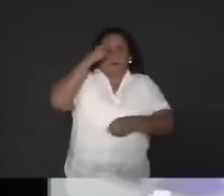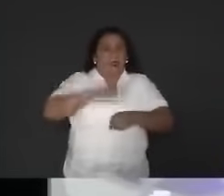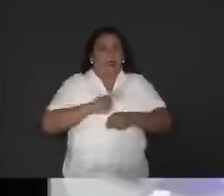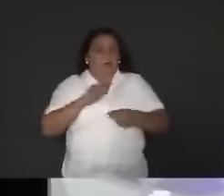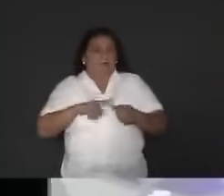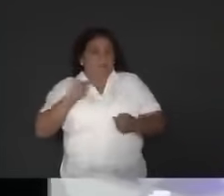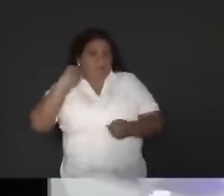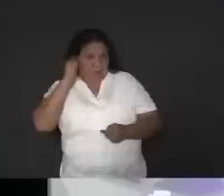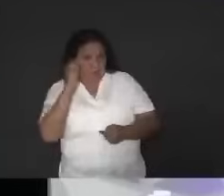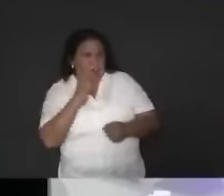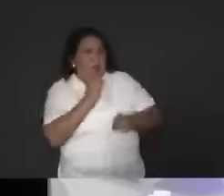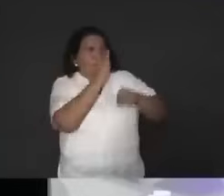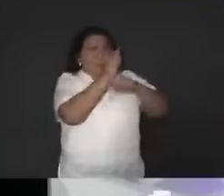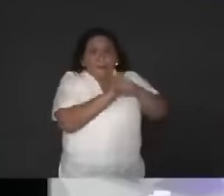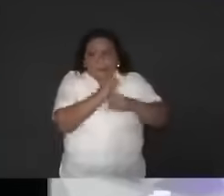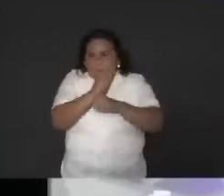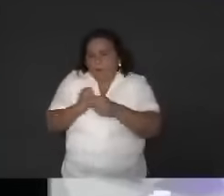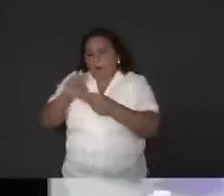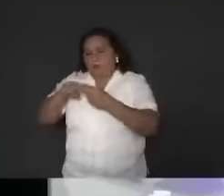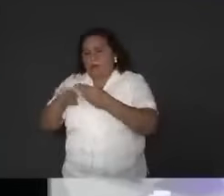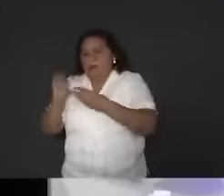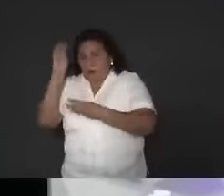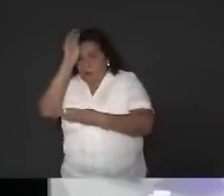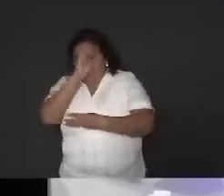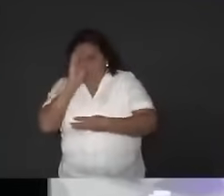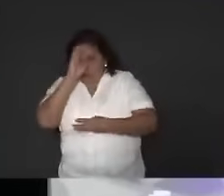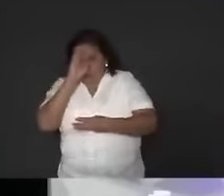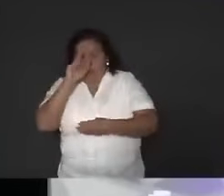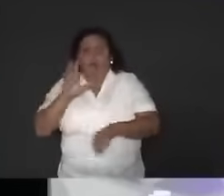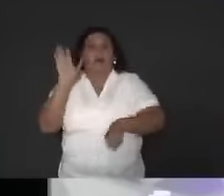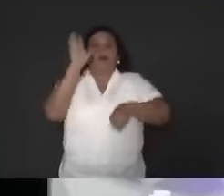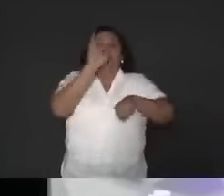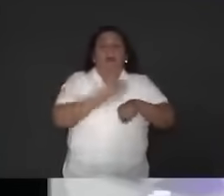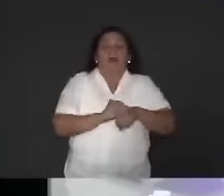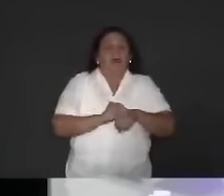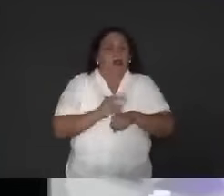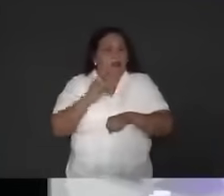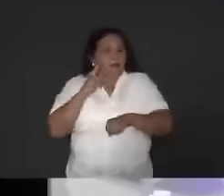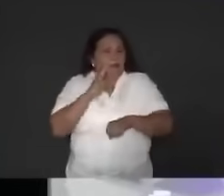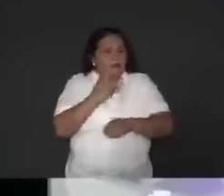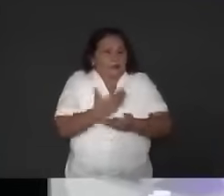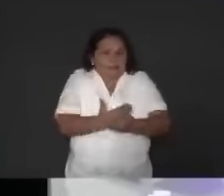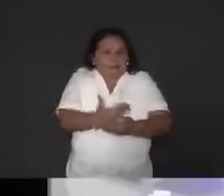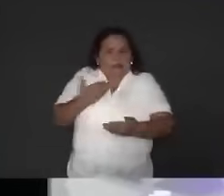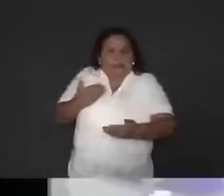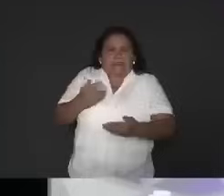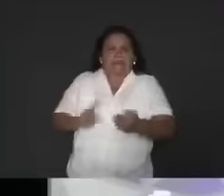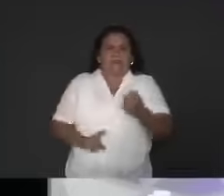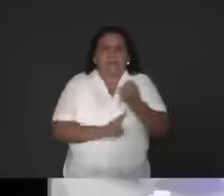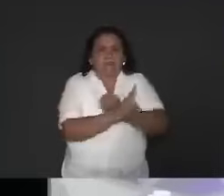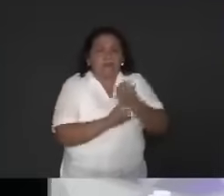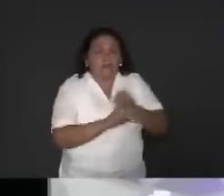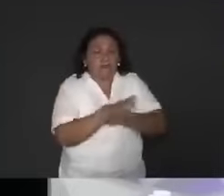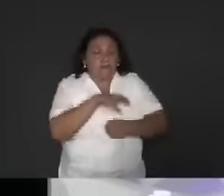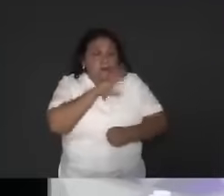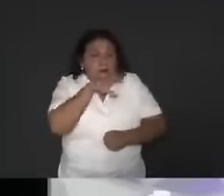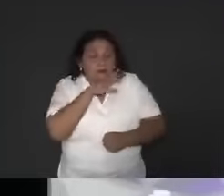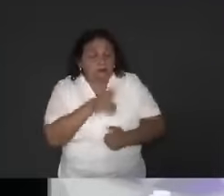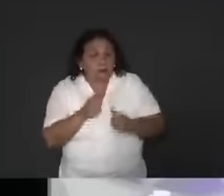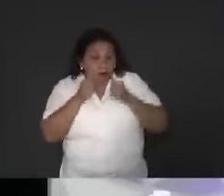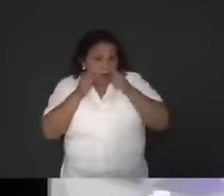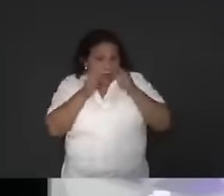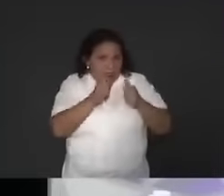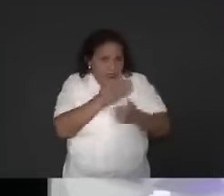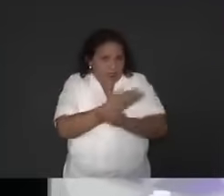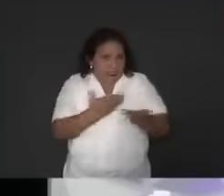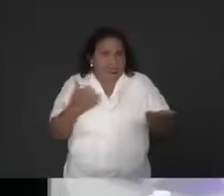tecnología, investigación y ciencia, que nos permita detectar antes de que llegue esta contaminación y atender la que hoy ya